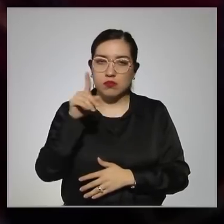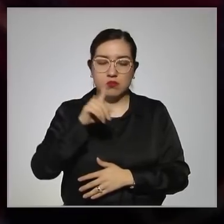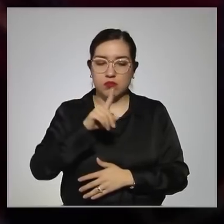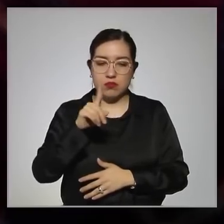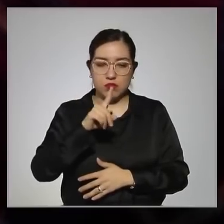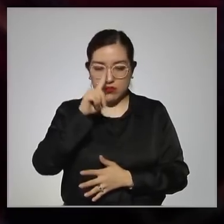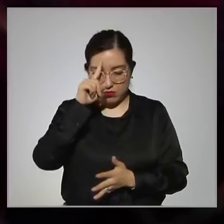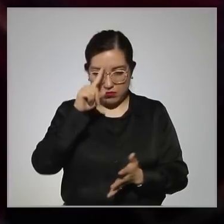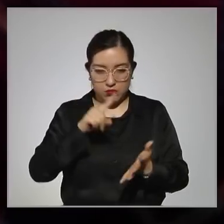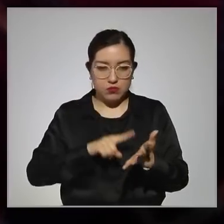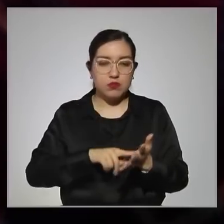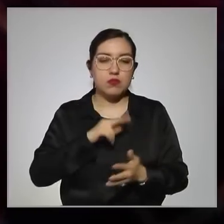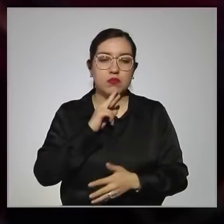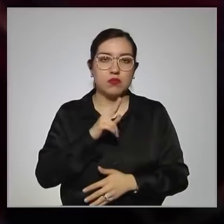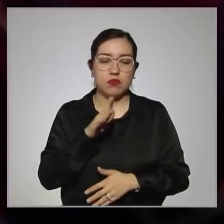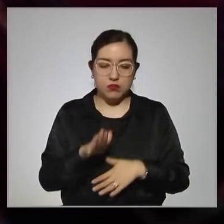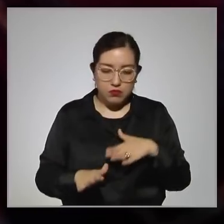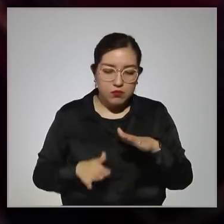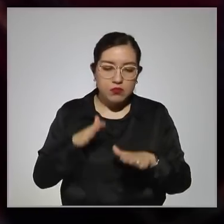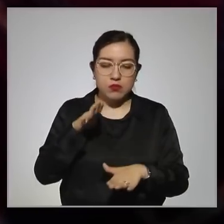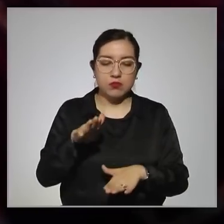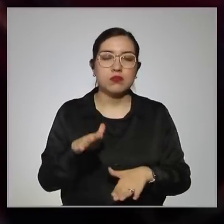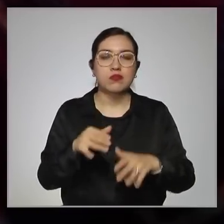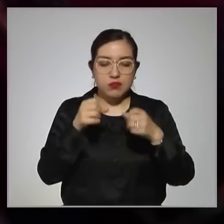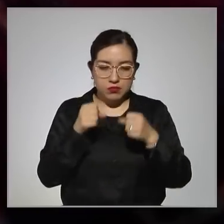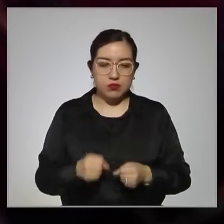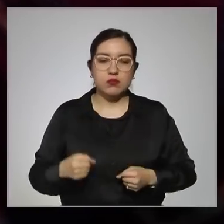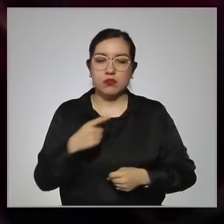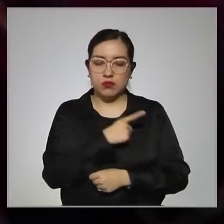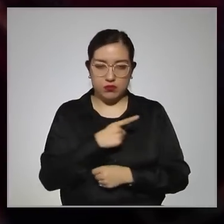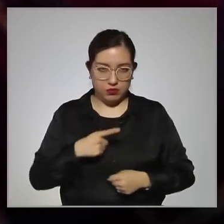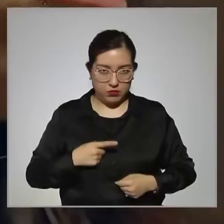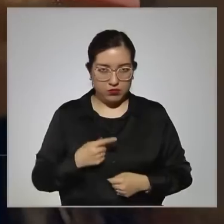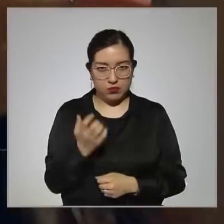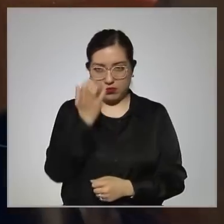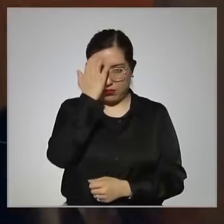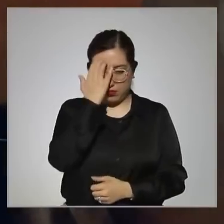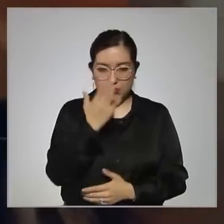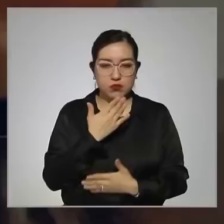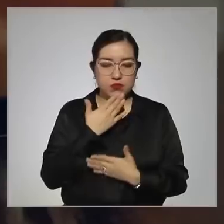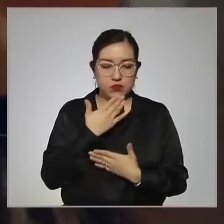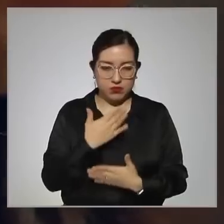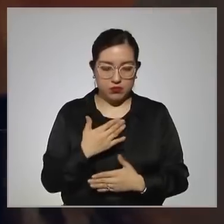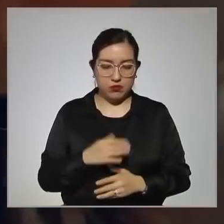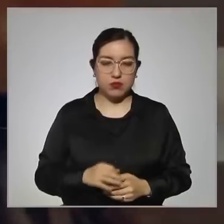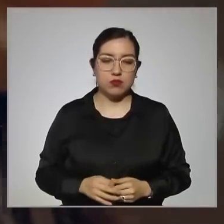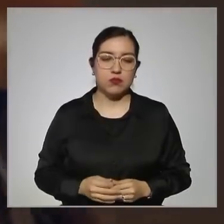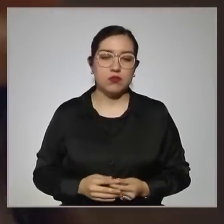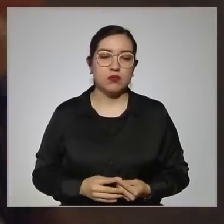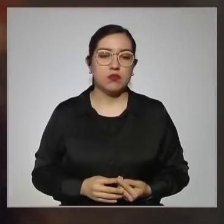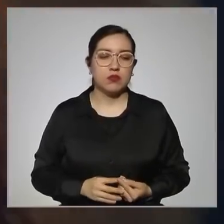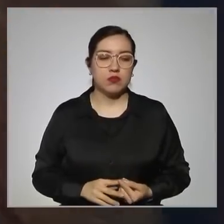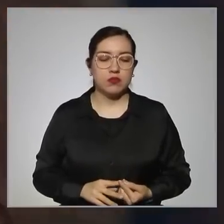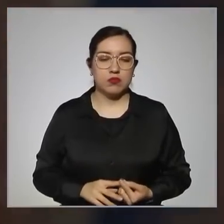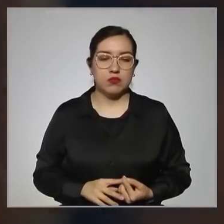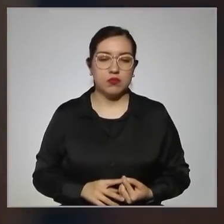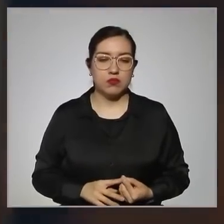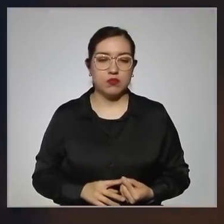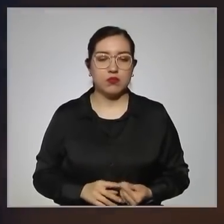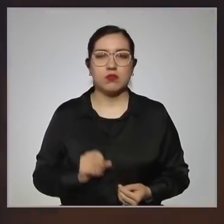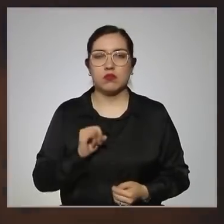tener un paso firme hay que darlo con conocimiento. Poder preguntarse diario,